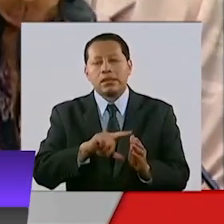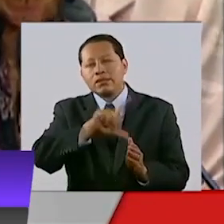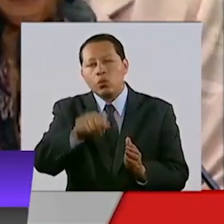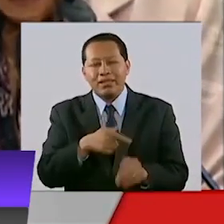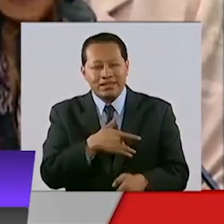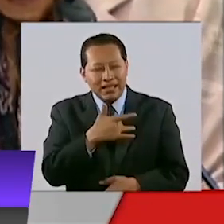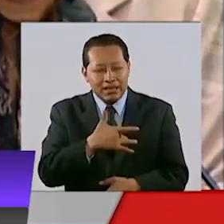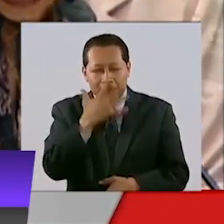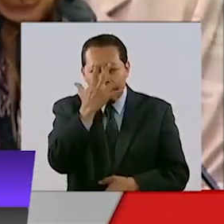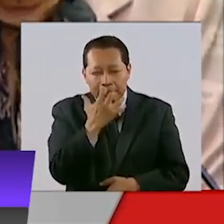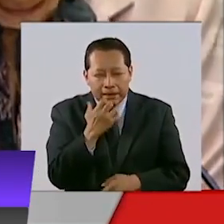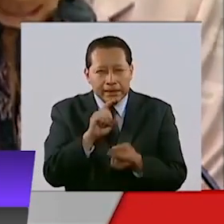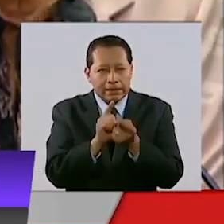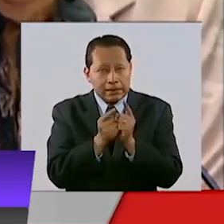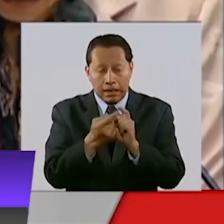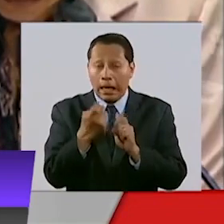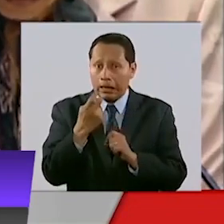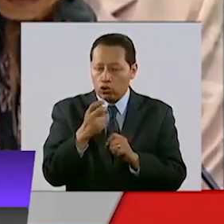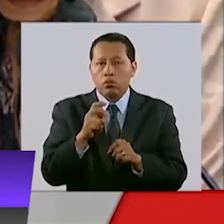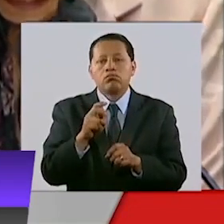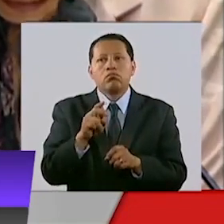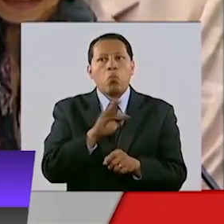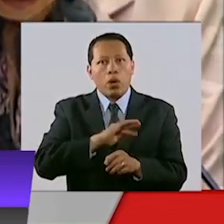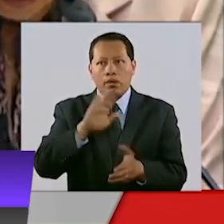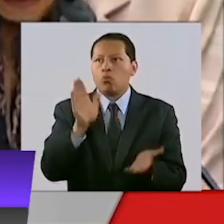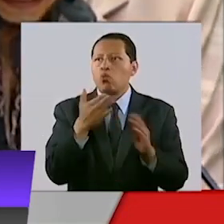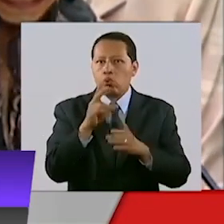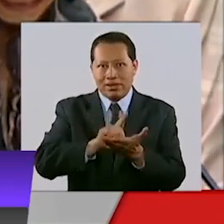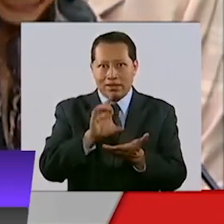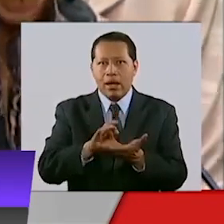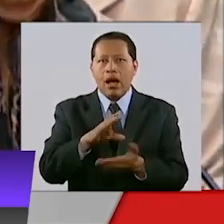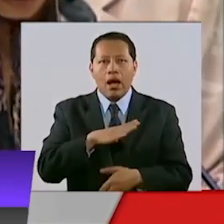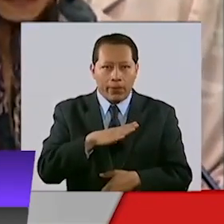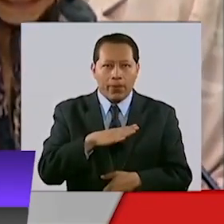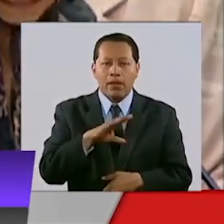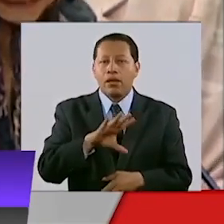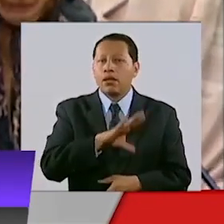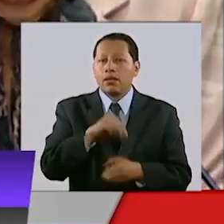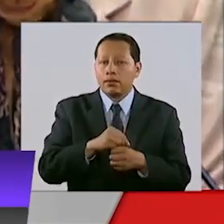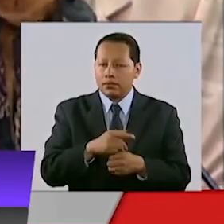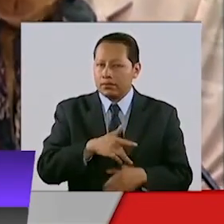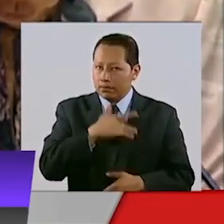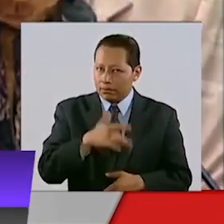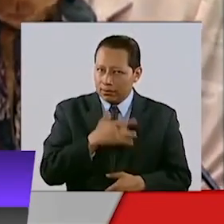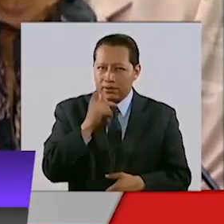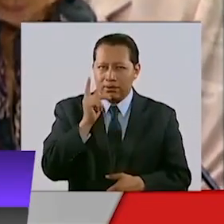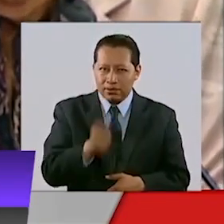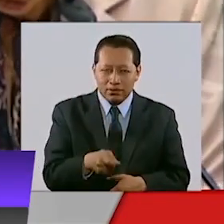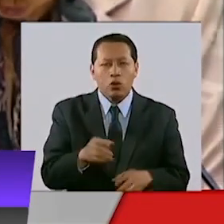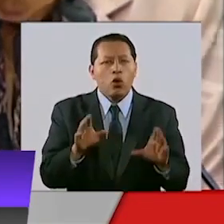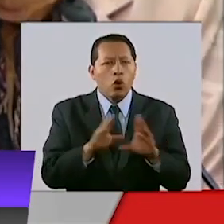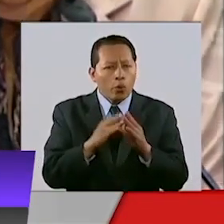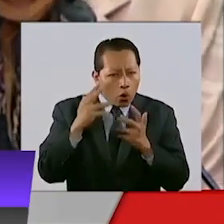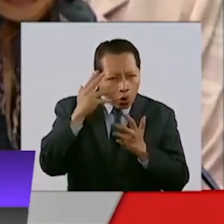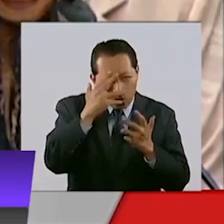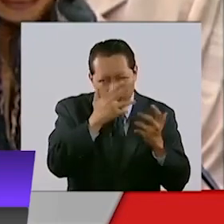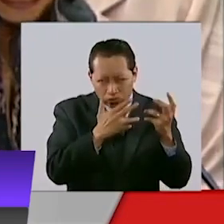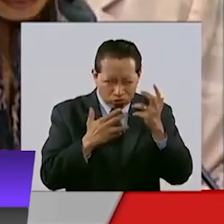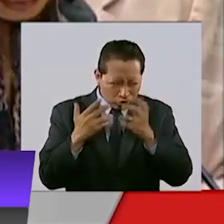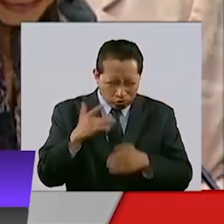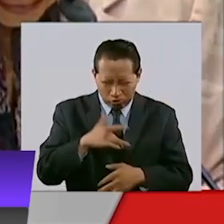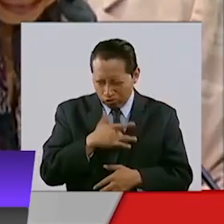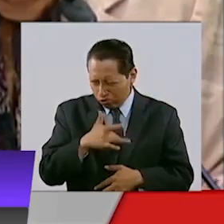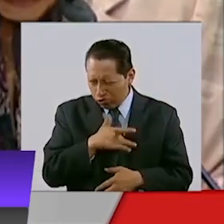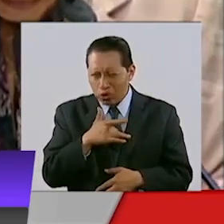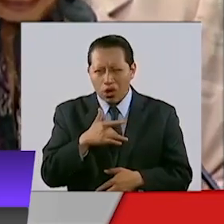mundo. Entre sus síntomas se han enlistado la sensación de confusión, culpabilidad